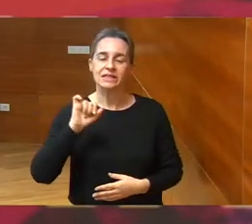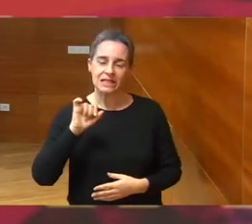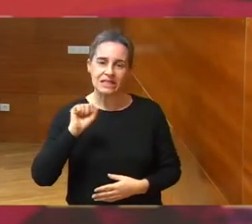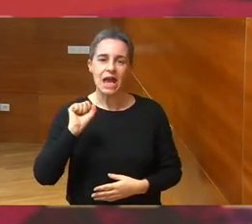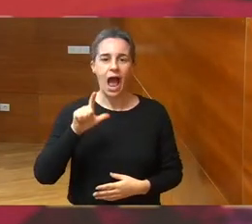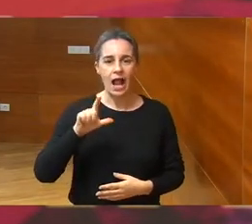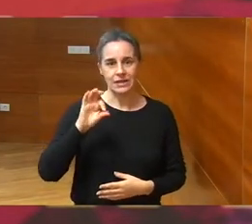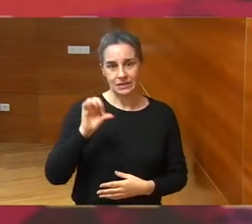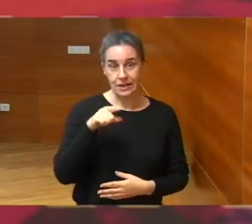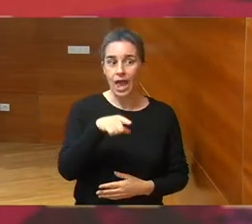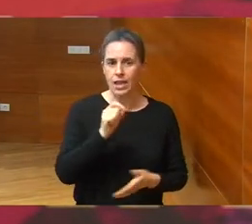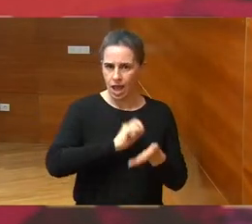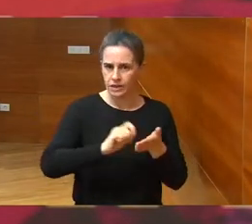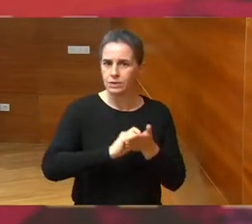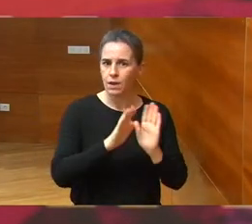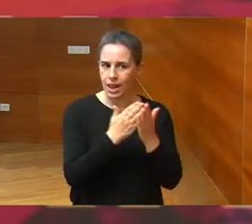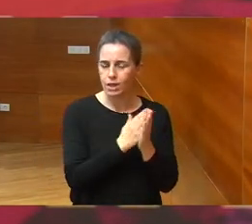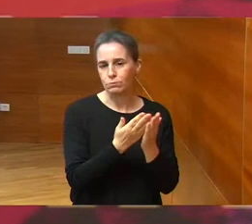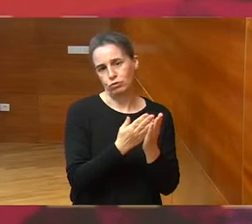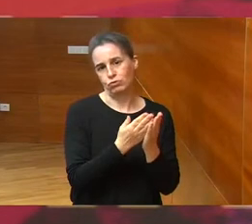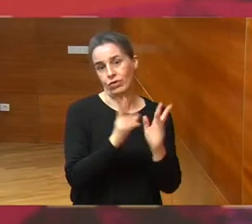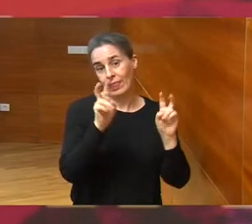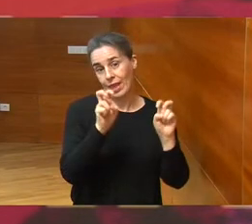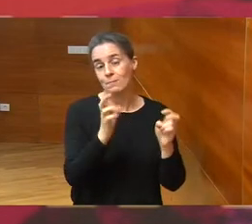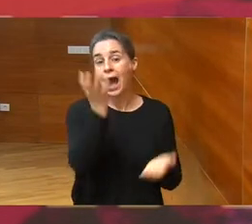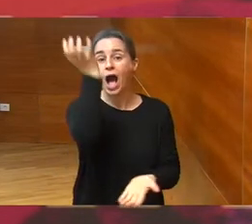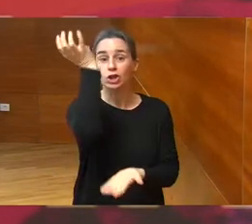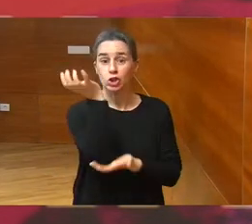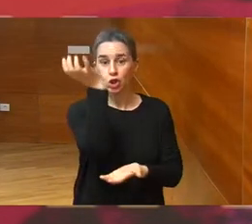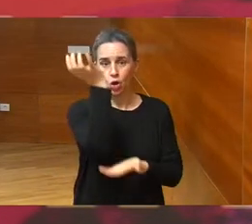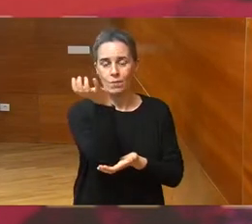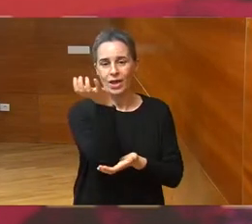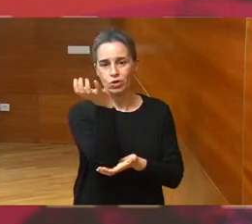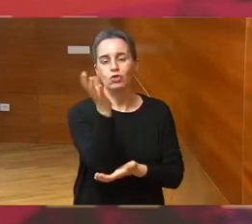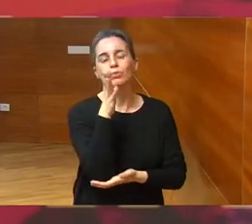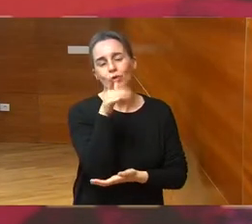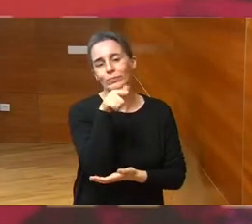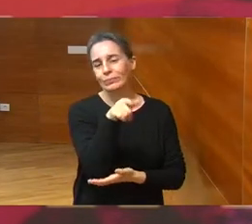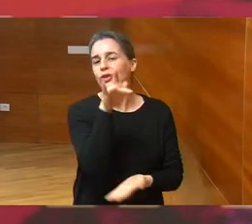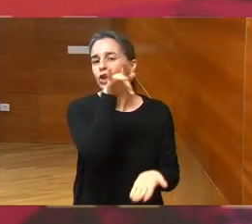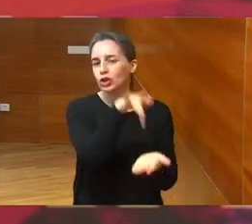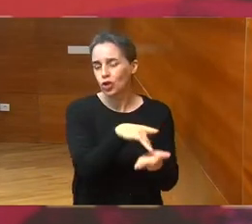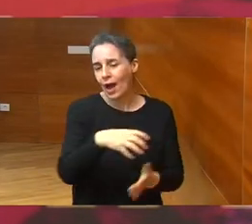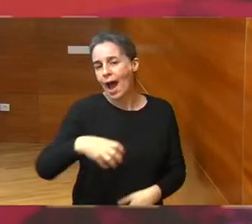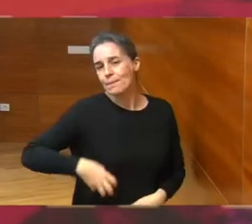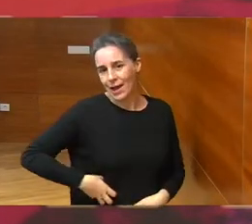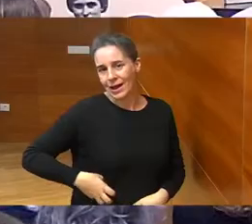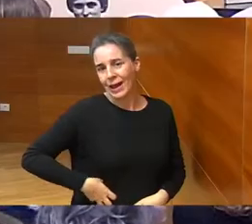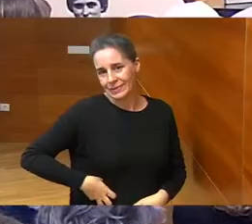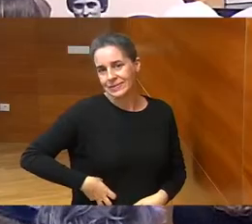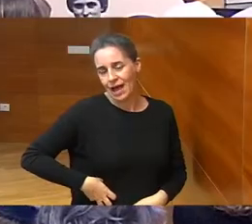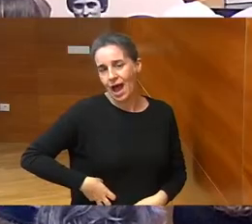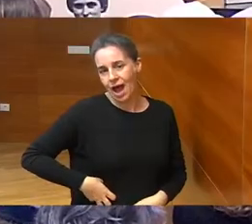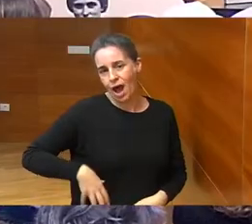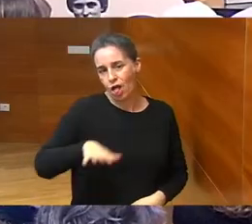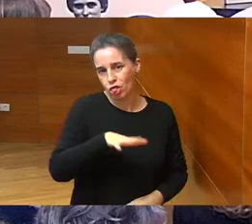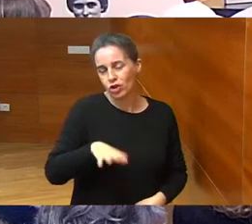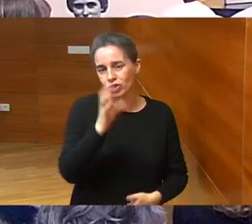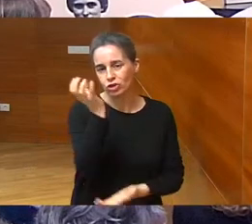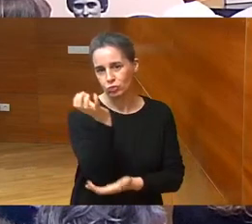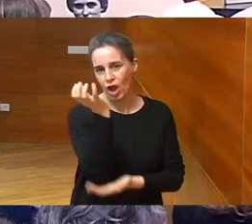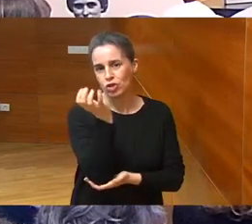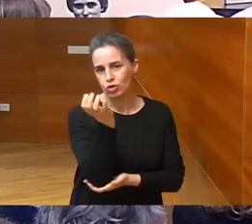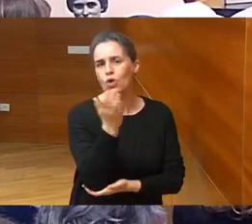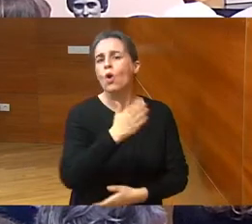sobre o castelo de sotomayor O sea que él era marquesada hierve propietaria con la familia de